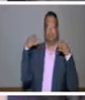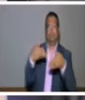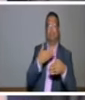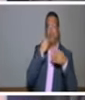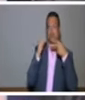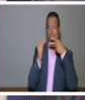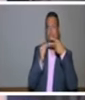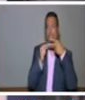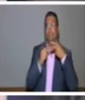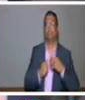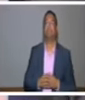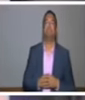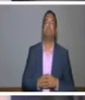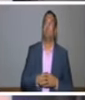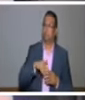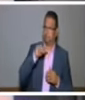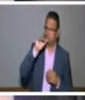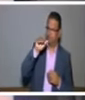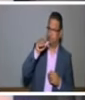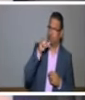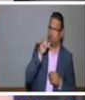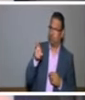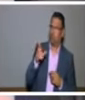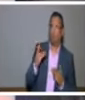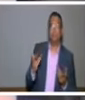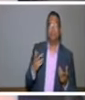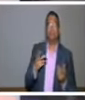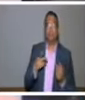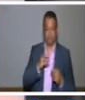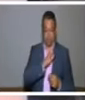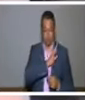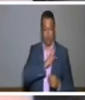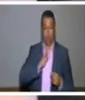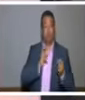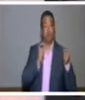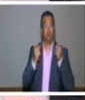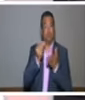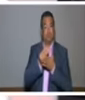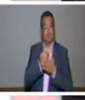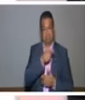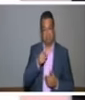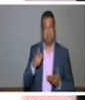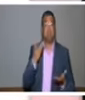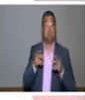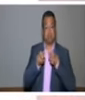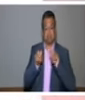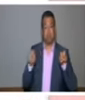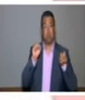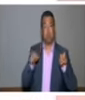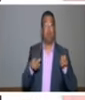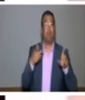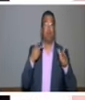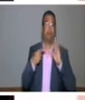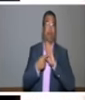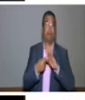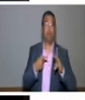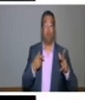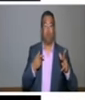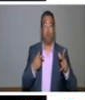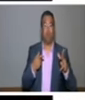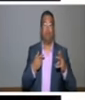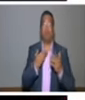turno. Doctor Bernier, la Junta de Control Fiscal puede dar paso a proyectos en fast track, obviando la